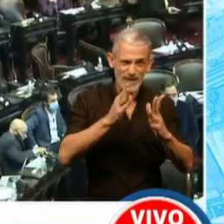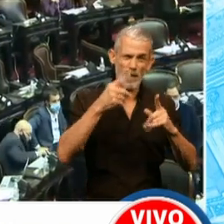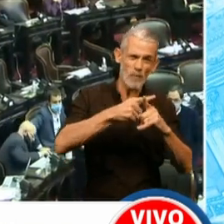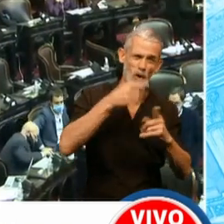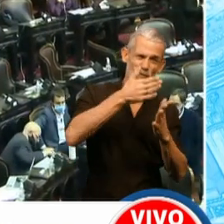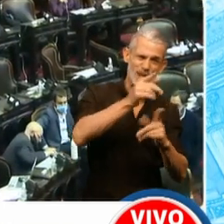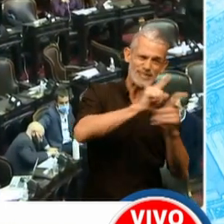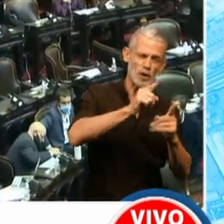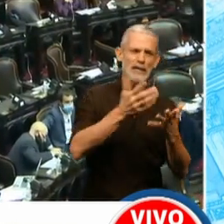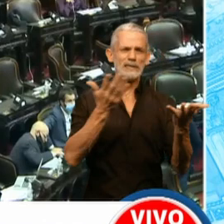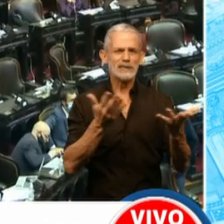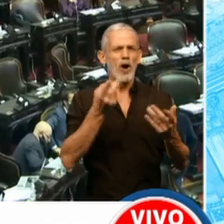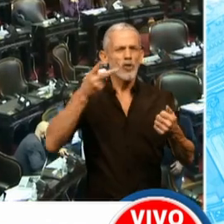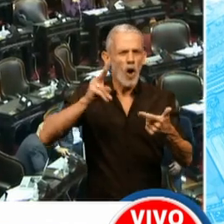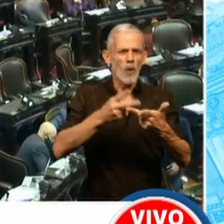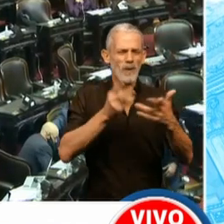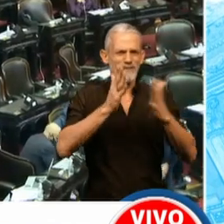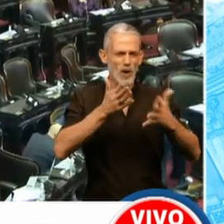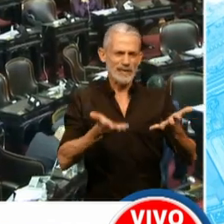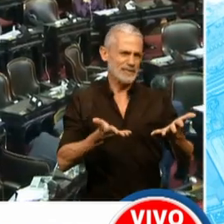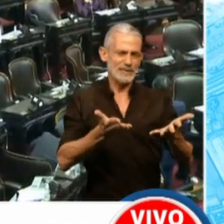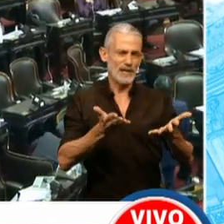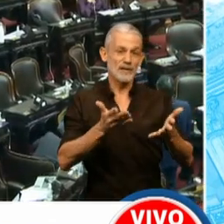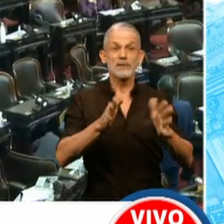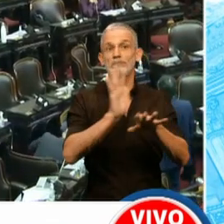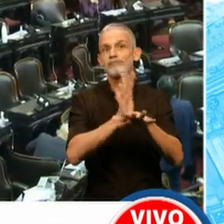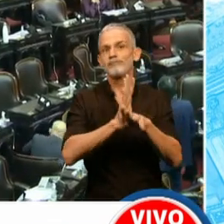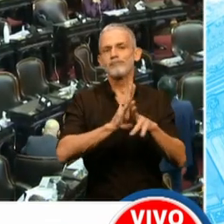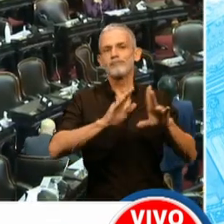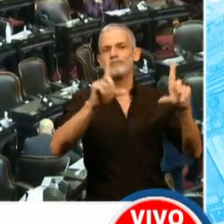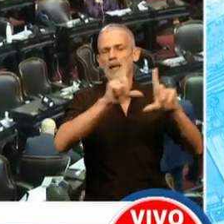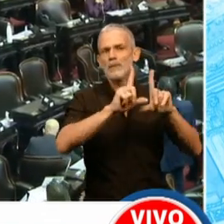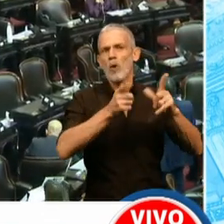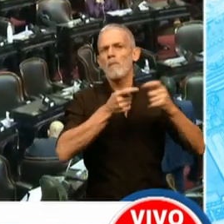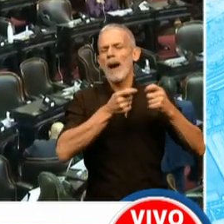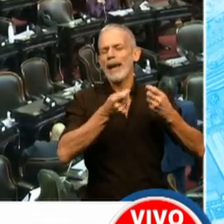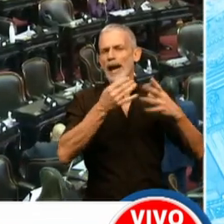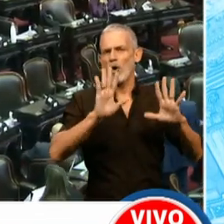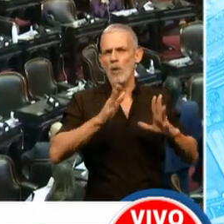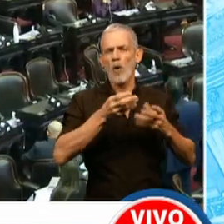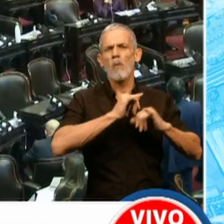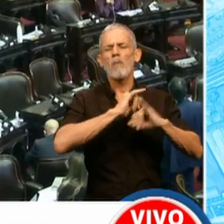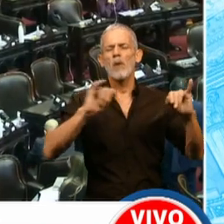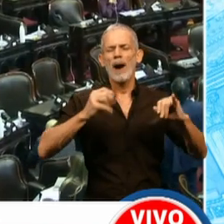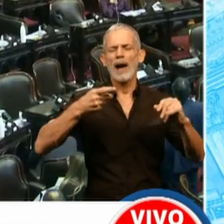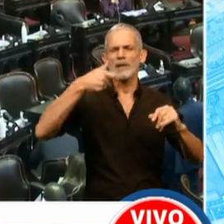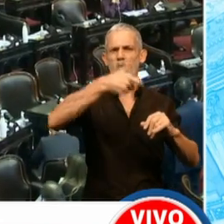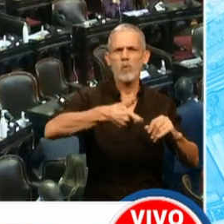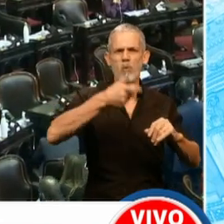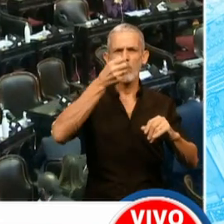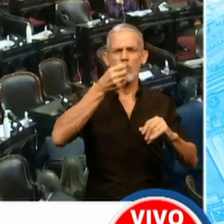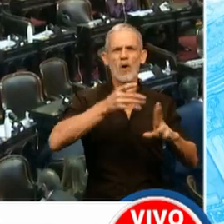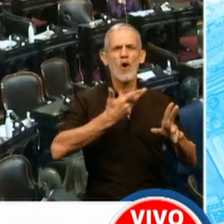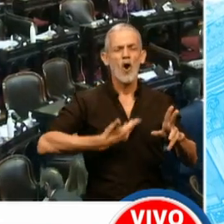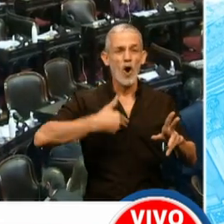la del manejo discrecional de los medios de la de la pauta oficial para los medios la argentina